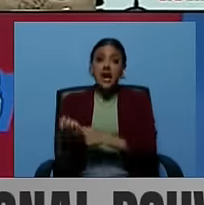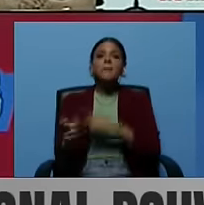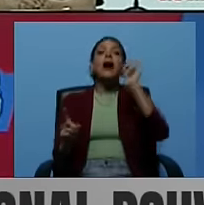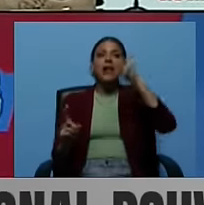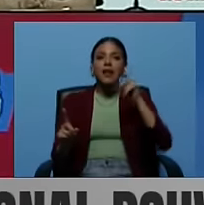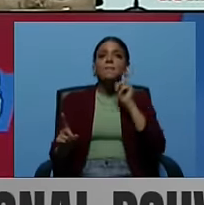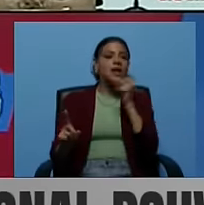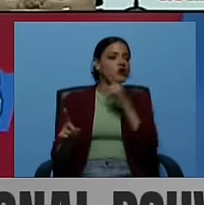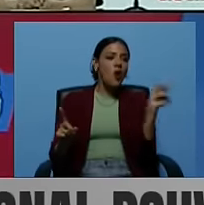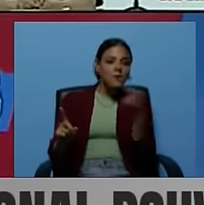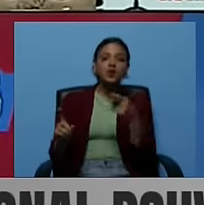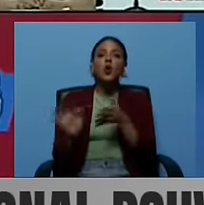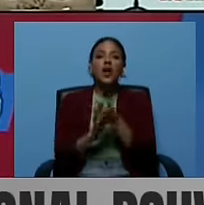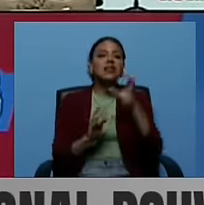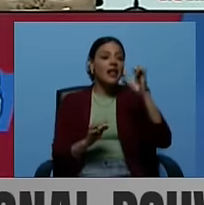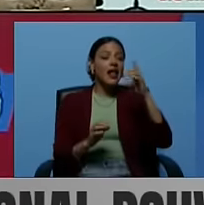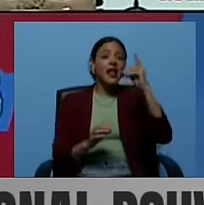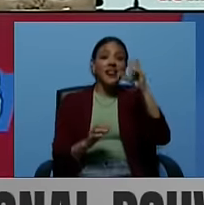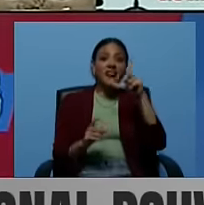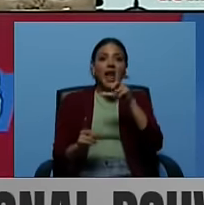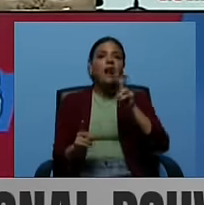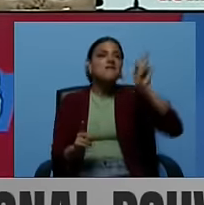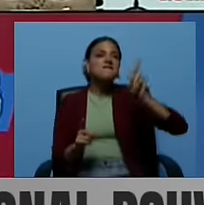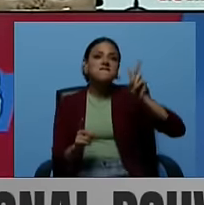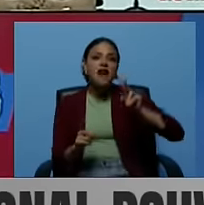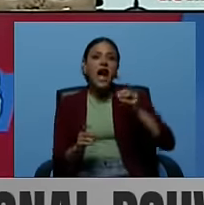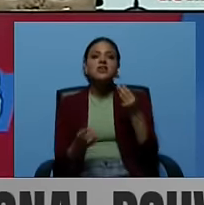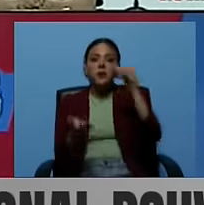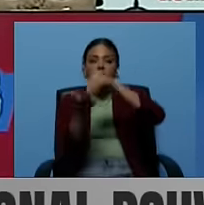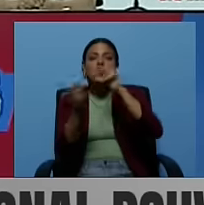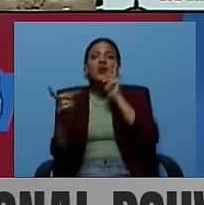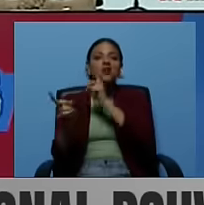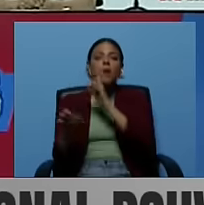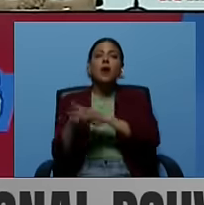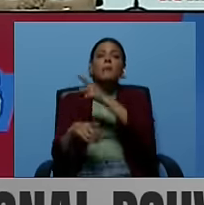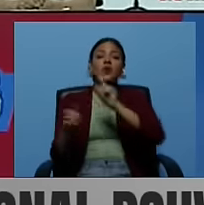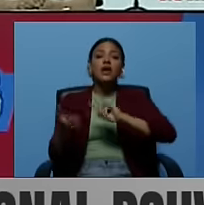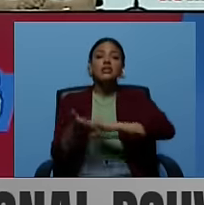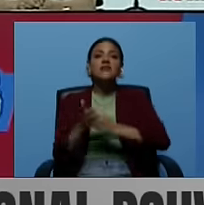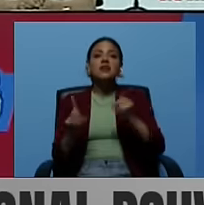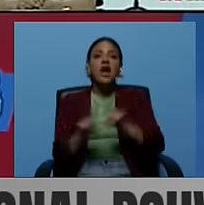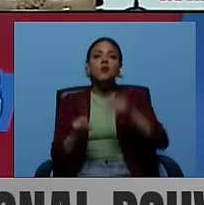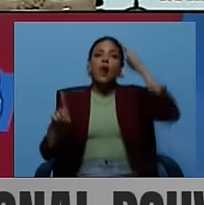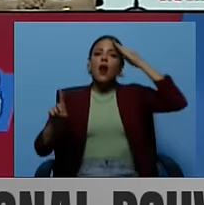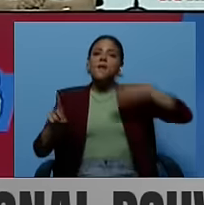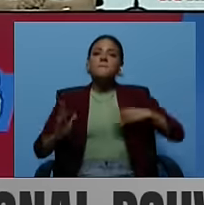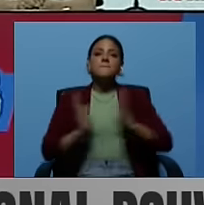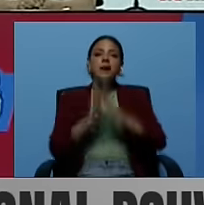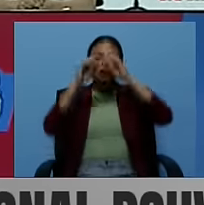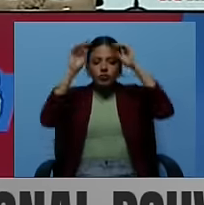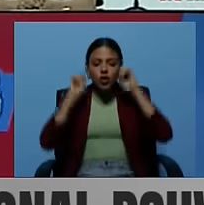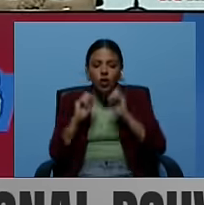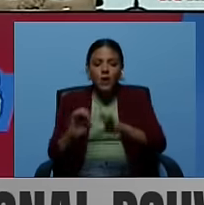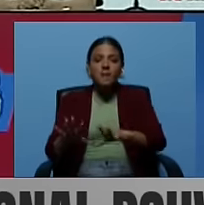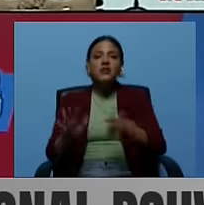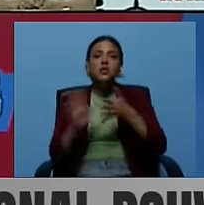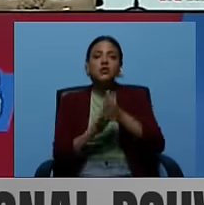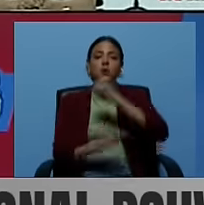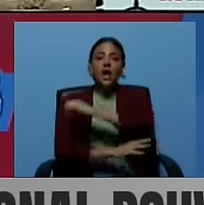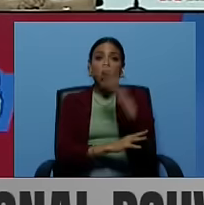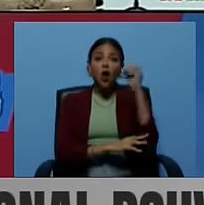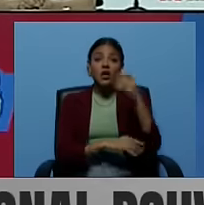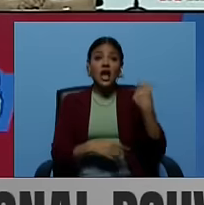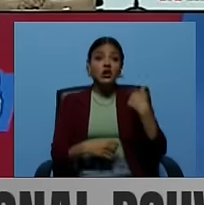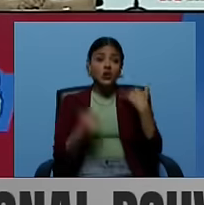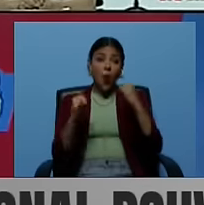también, porque es la patrona del Oriente. Una devoción. Cuando yo estaba enfermo yo tenía a la Virgen